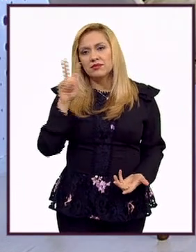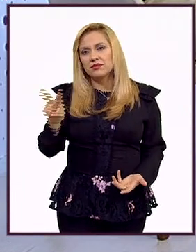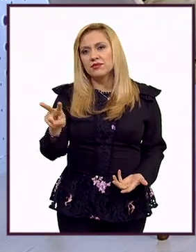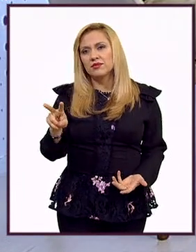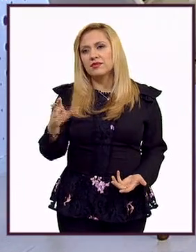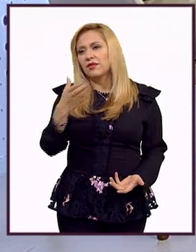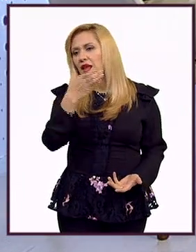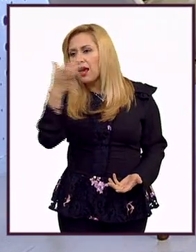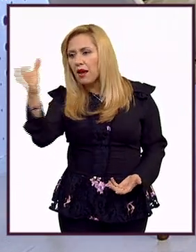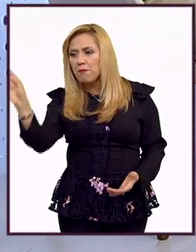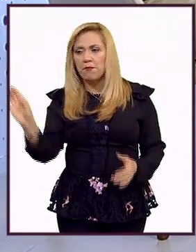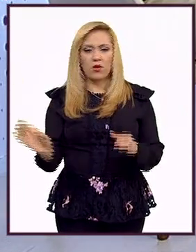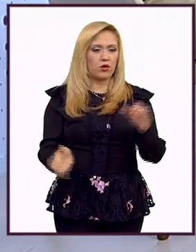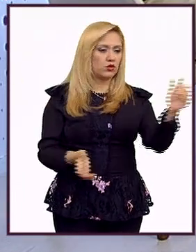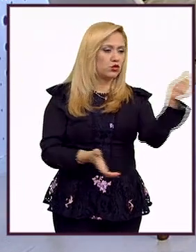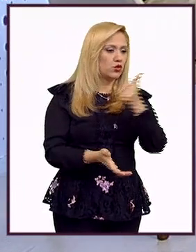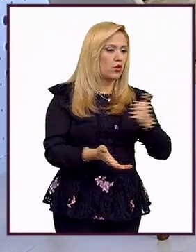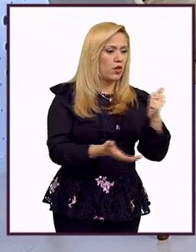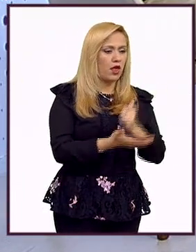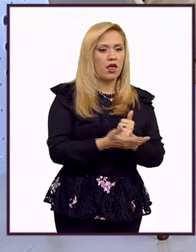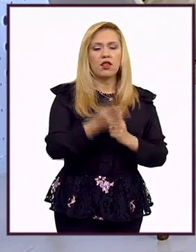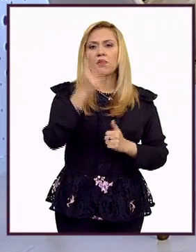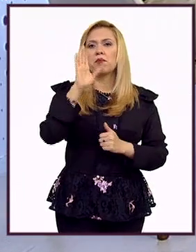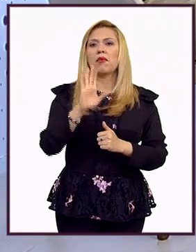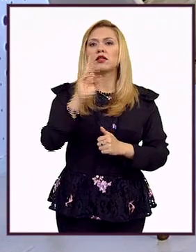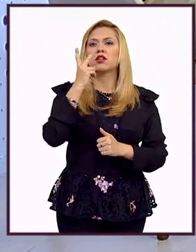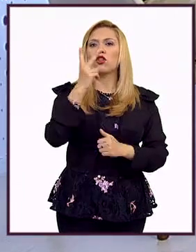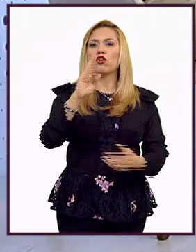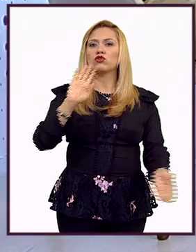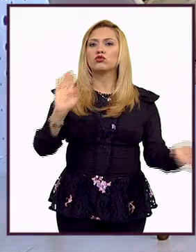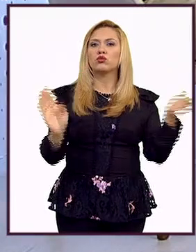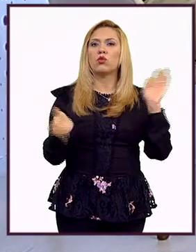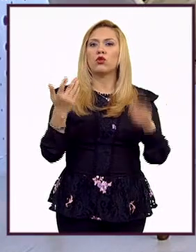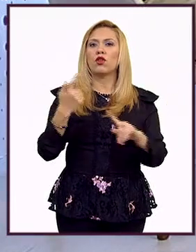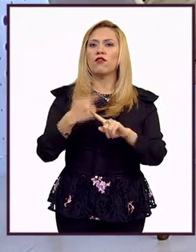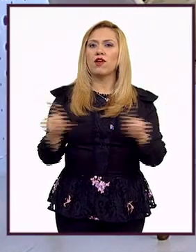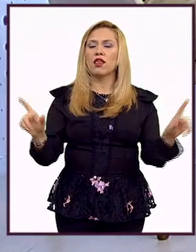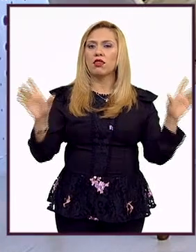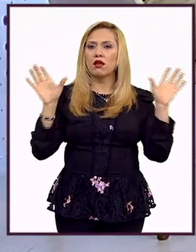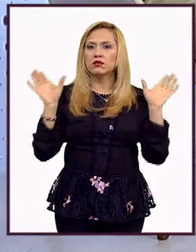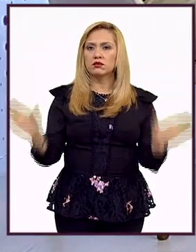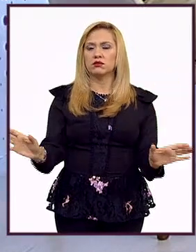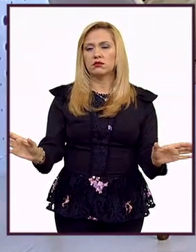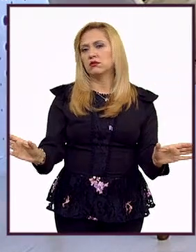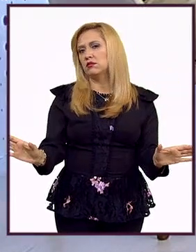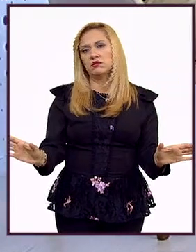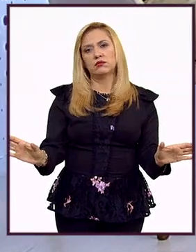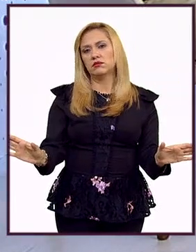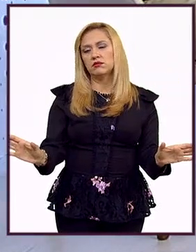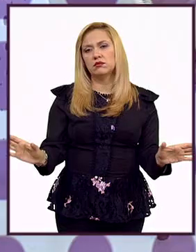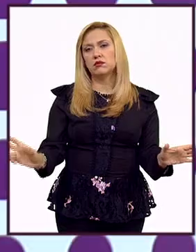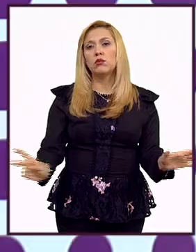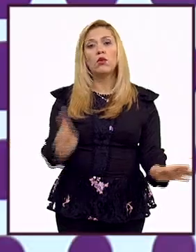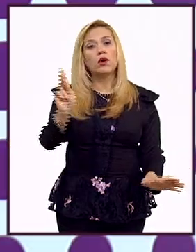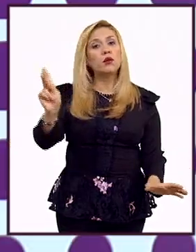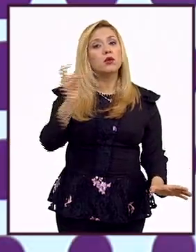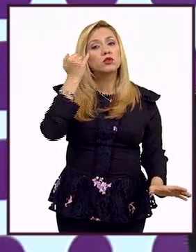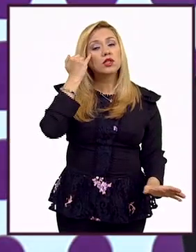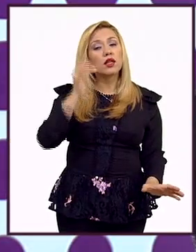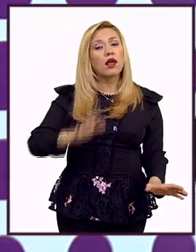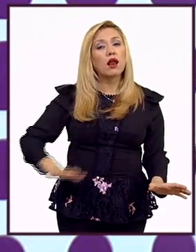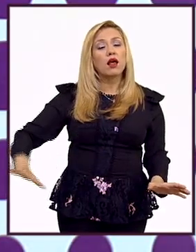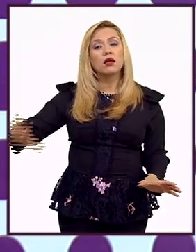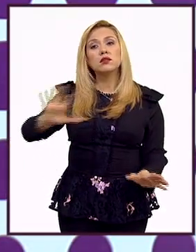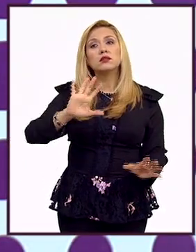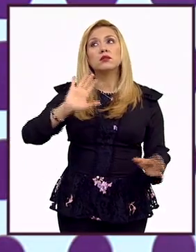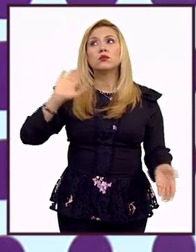lo rural y lo urbano como dos mundos a veces muy diferentes. Los pueblos indígenas han iniciado